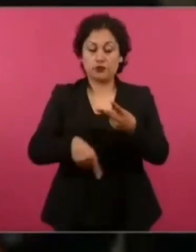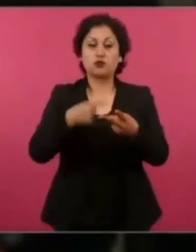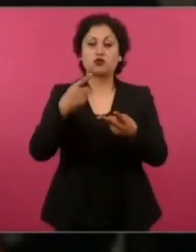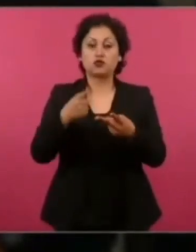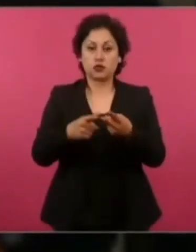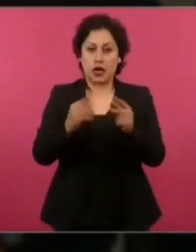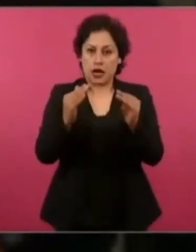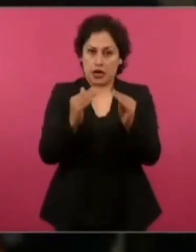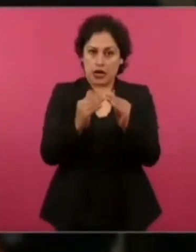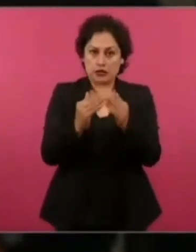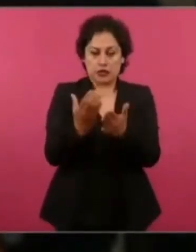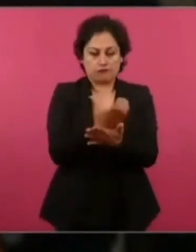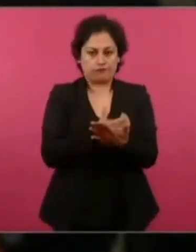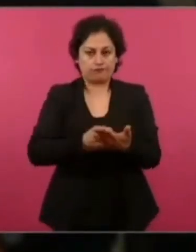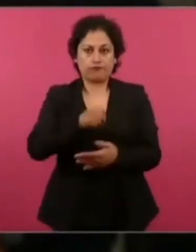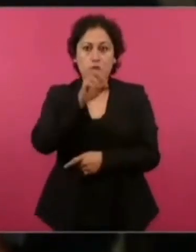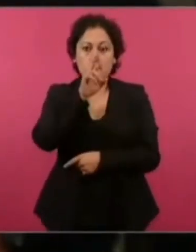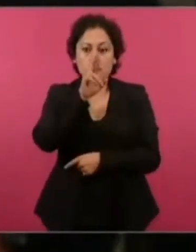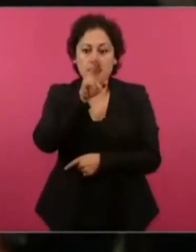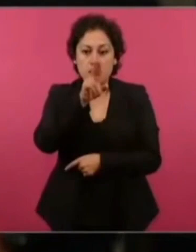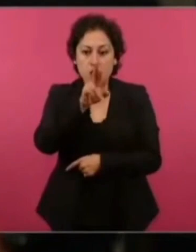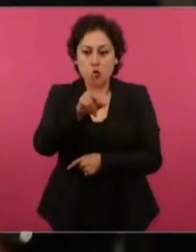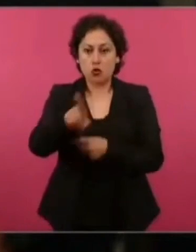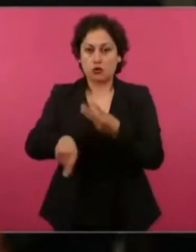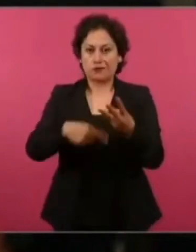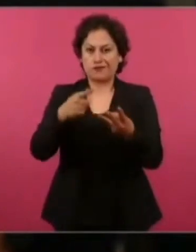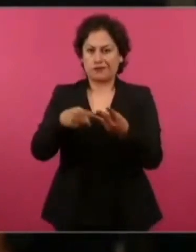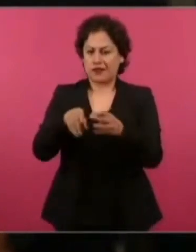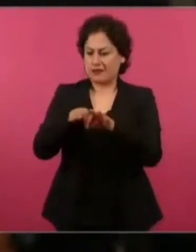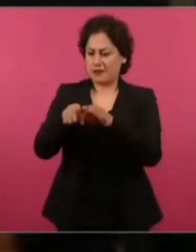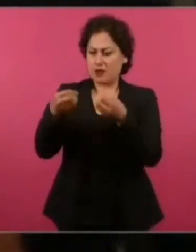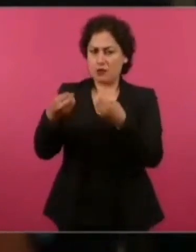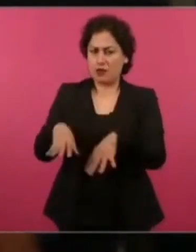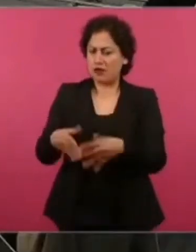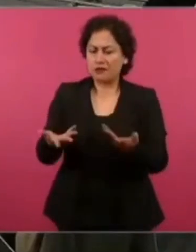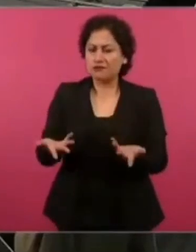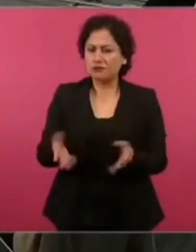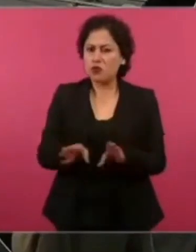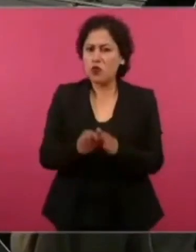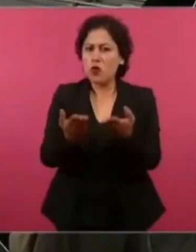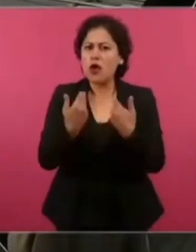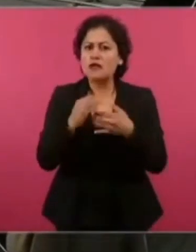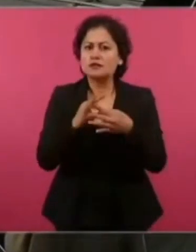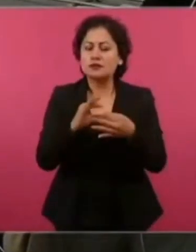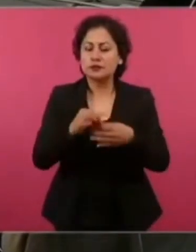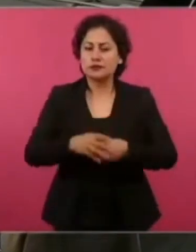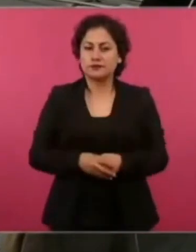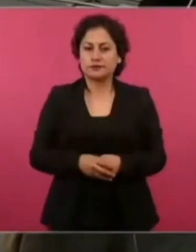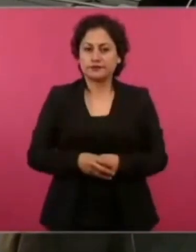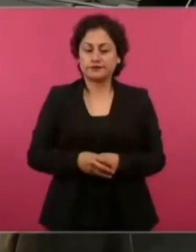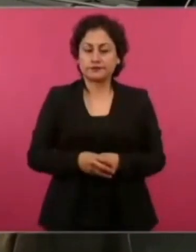la casa, en los ingresos de las familias y también hay despidos. ¿Cómo explicar esto, presidente? Bueno,